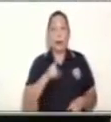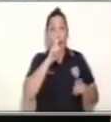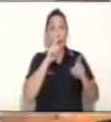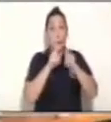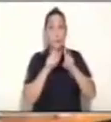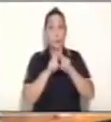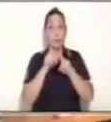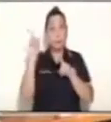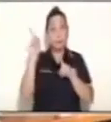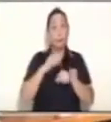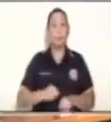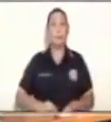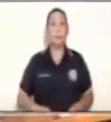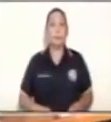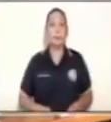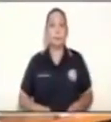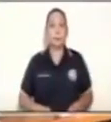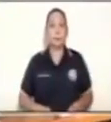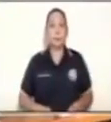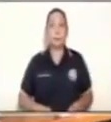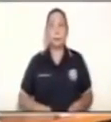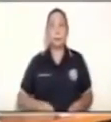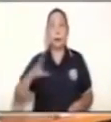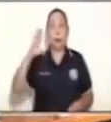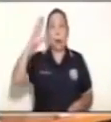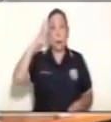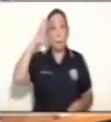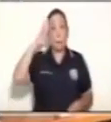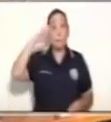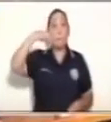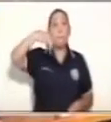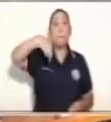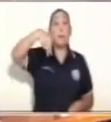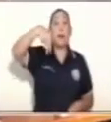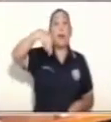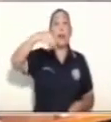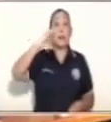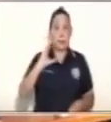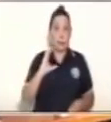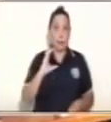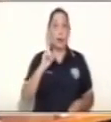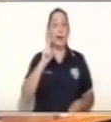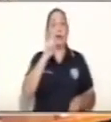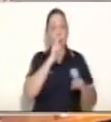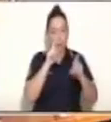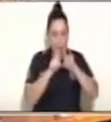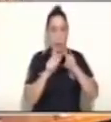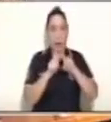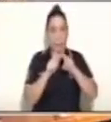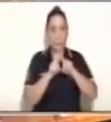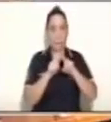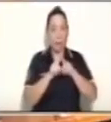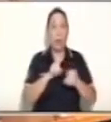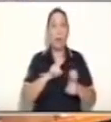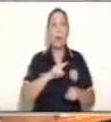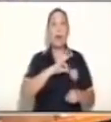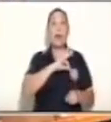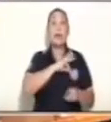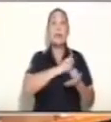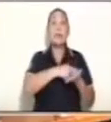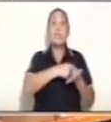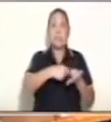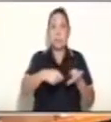También tenemos a los agentes de la Policía Nacional Civil de Guatemala, aquellos